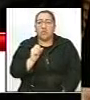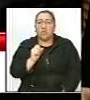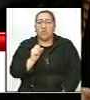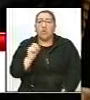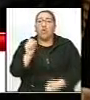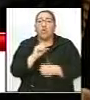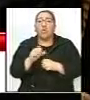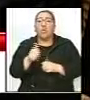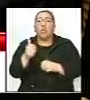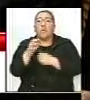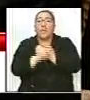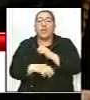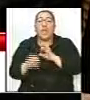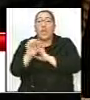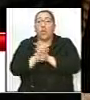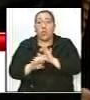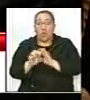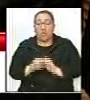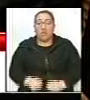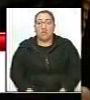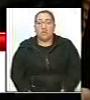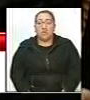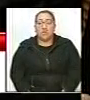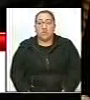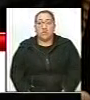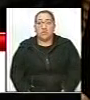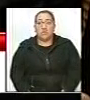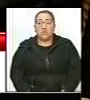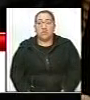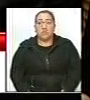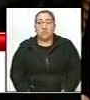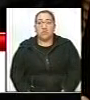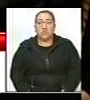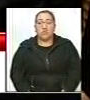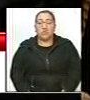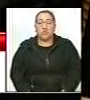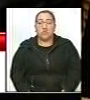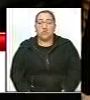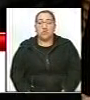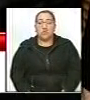europeos sobre la exportación de concha de abanico.